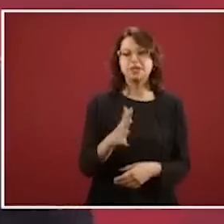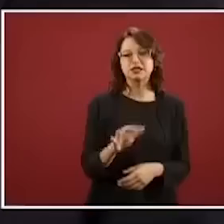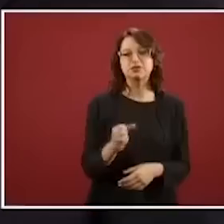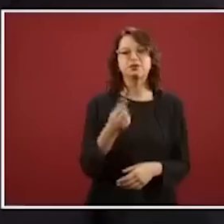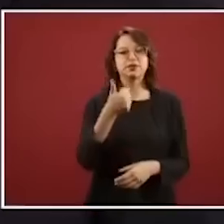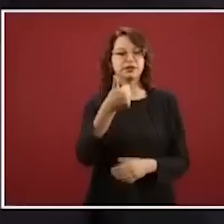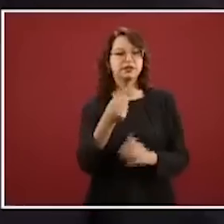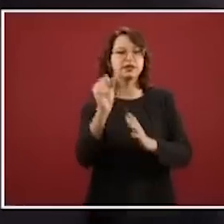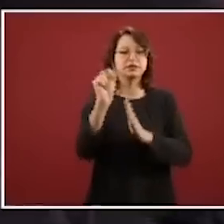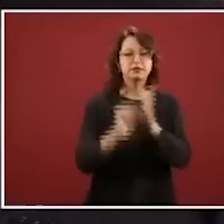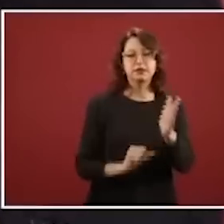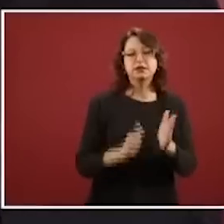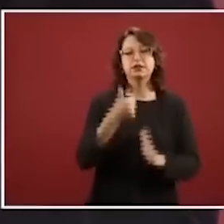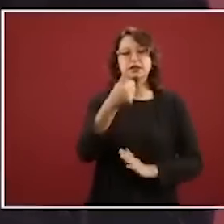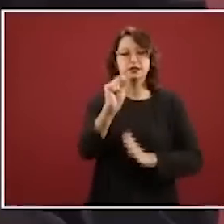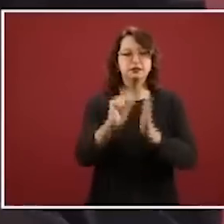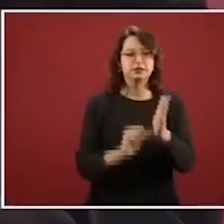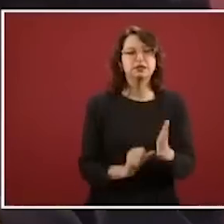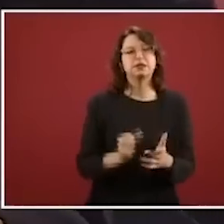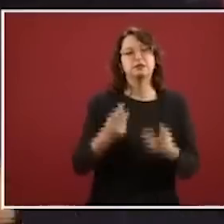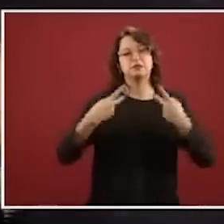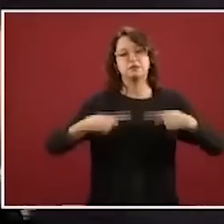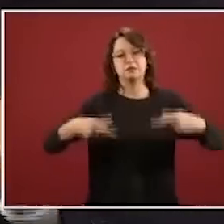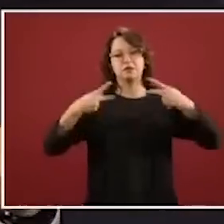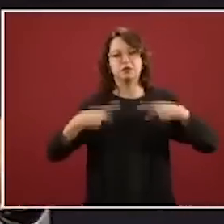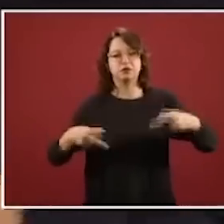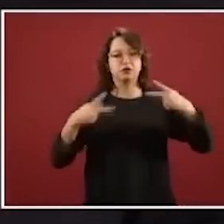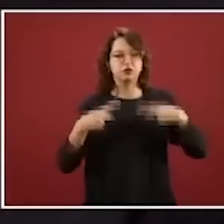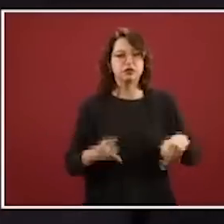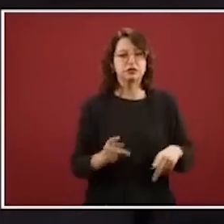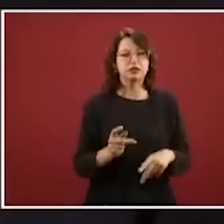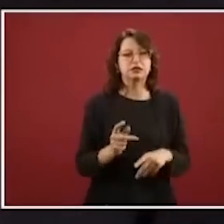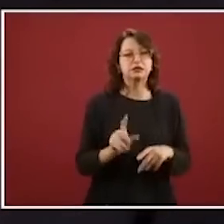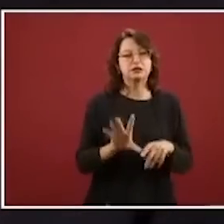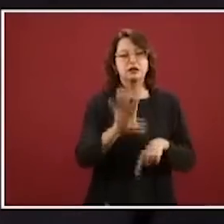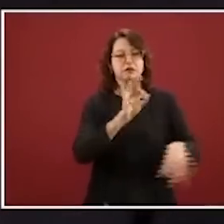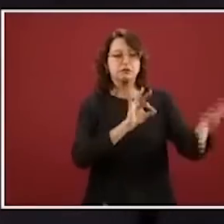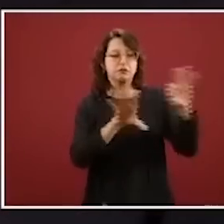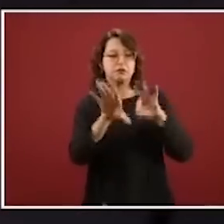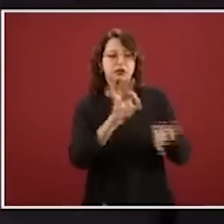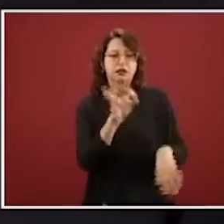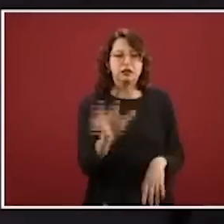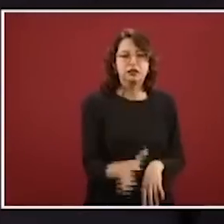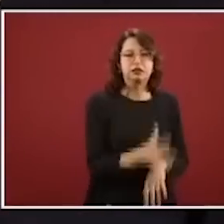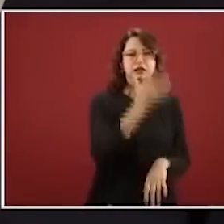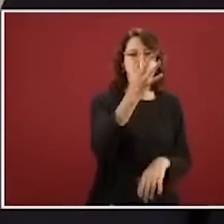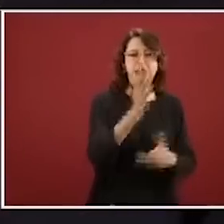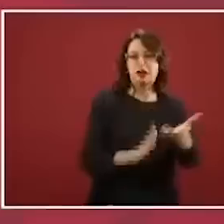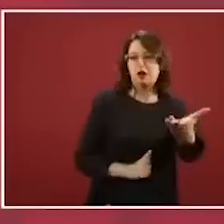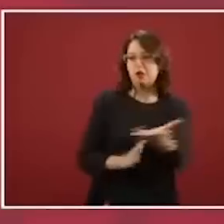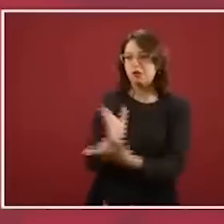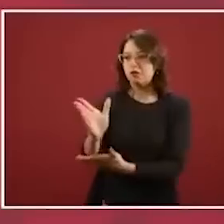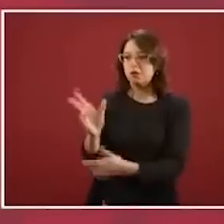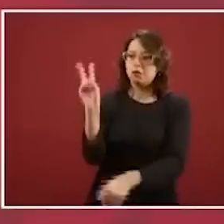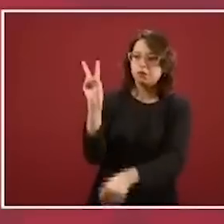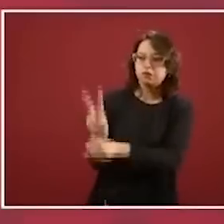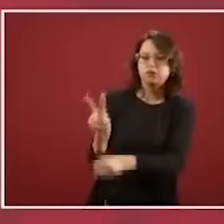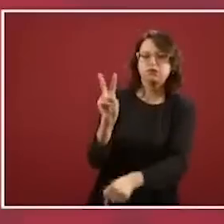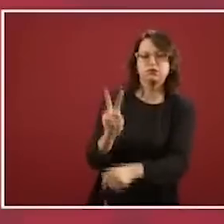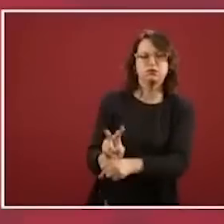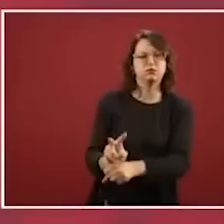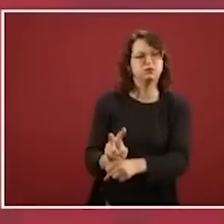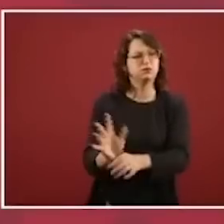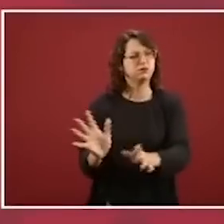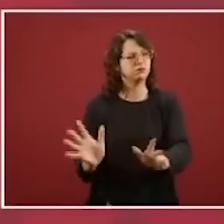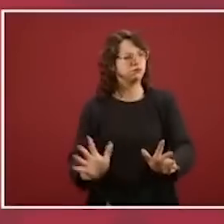venir inspectores o que van a haber cinco inspectores, lo cual no se acordó en